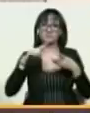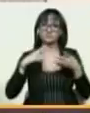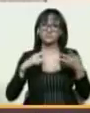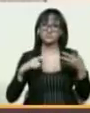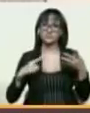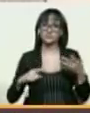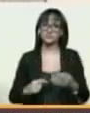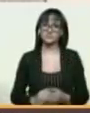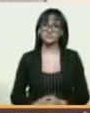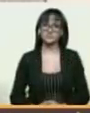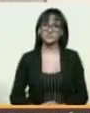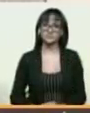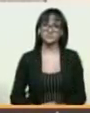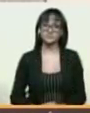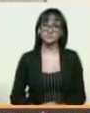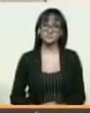diversificada,